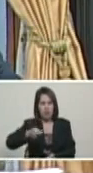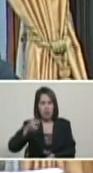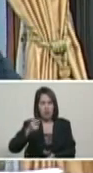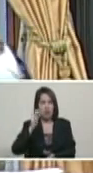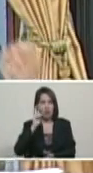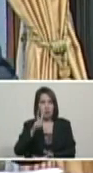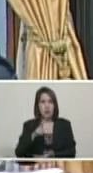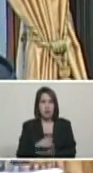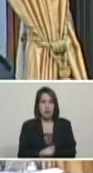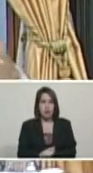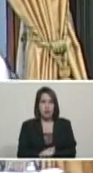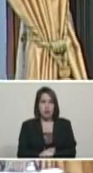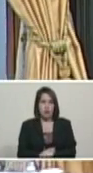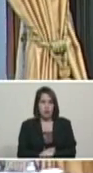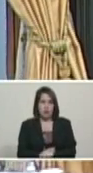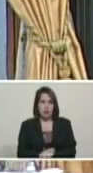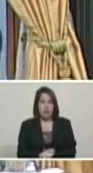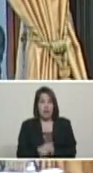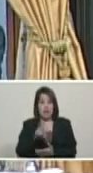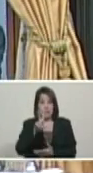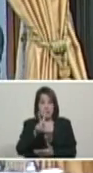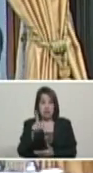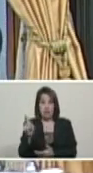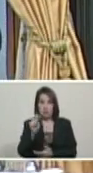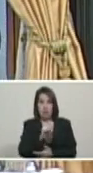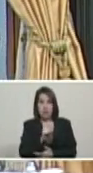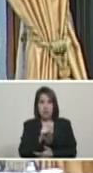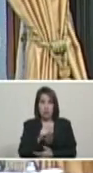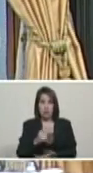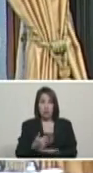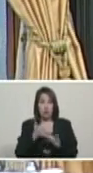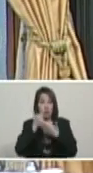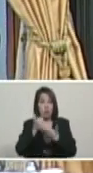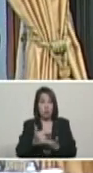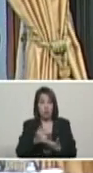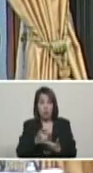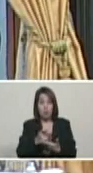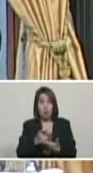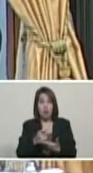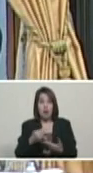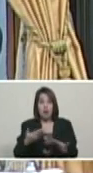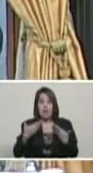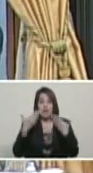vamos a pagar ahora el tercer mes, que es un regalo del presidente de la República.